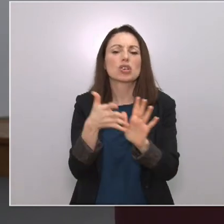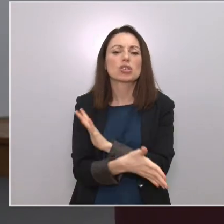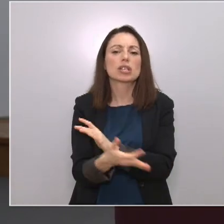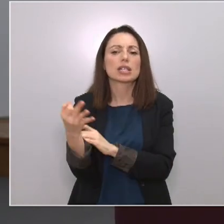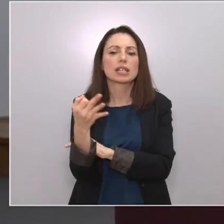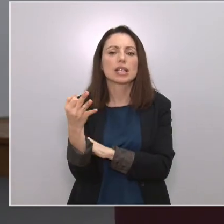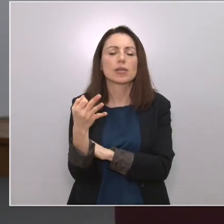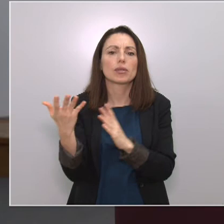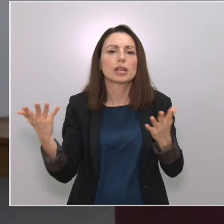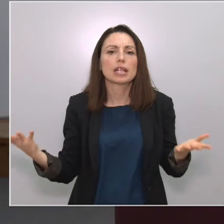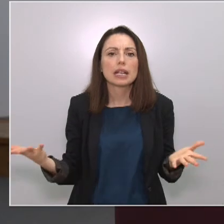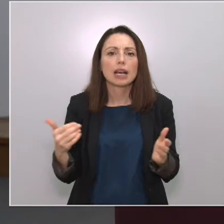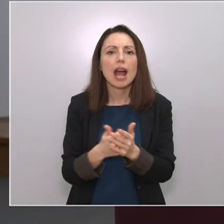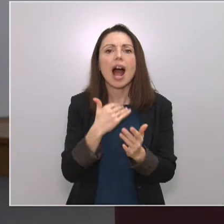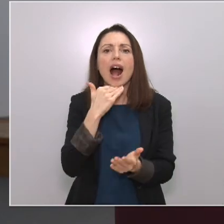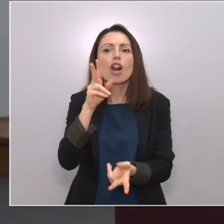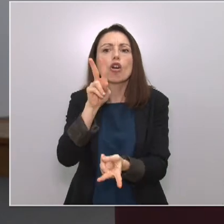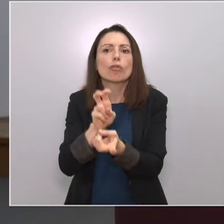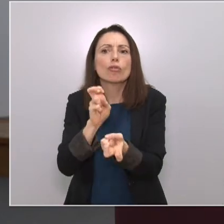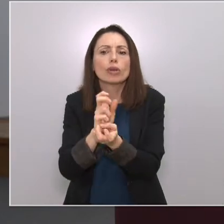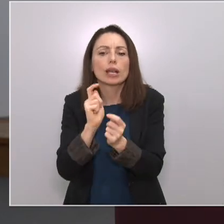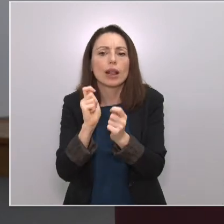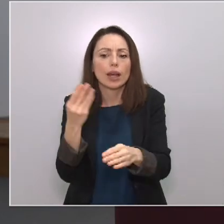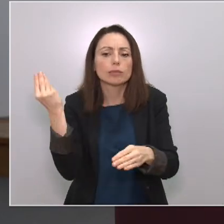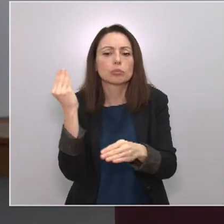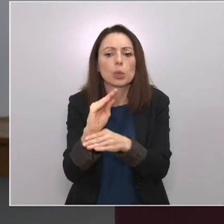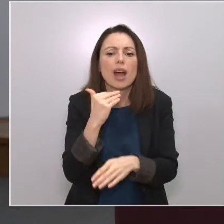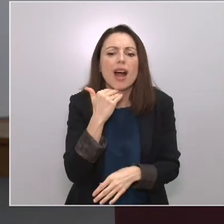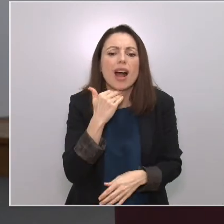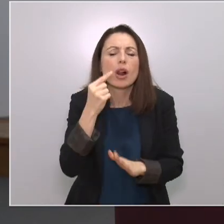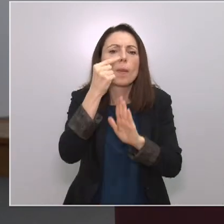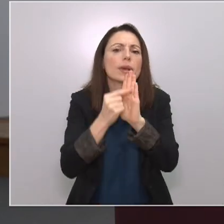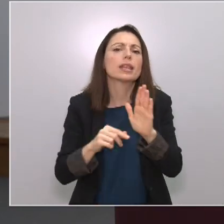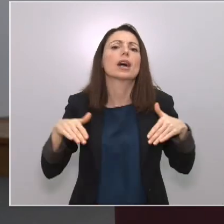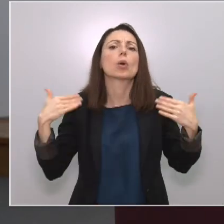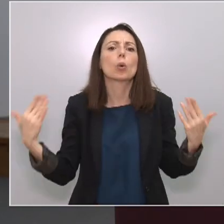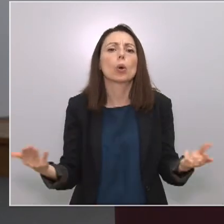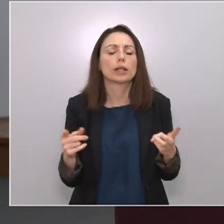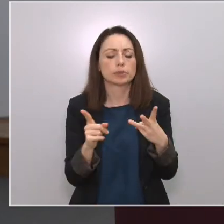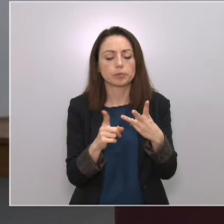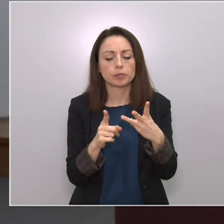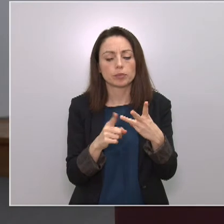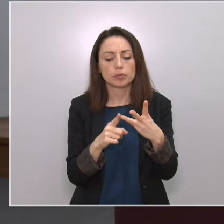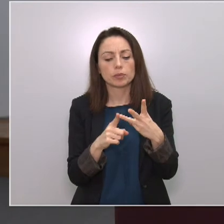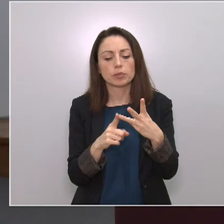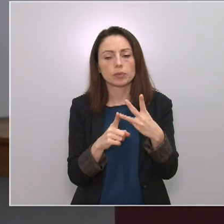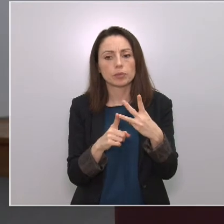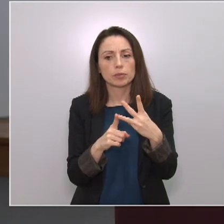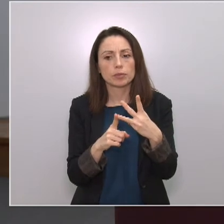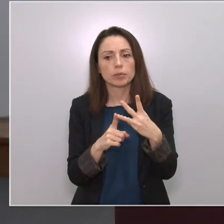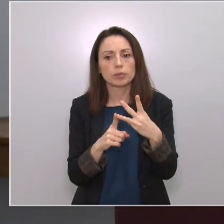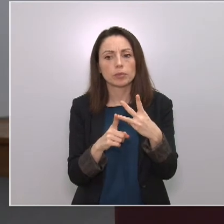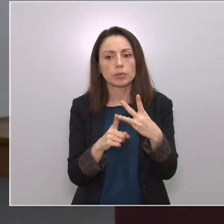¿Habrá incentivos fiscales? ¿Habrá incentivos directos? ¿Qué tipo de medidas son? Y pero por último, si me lo